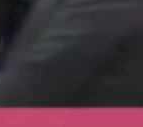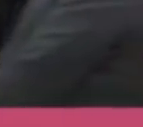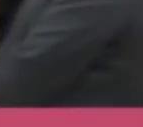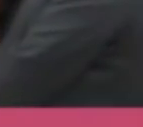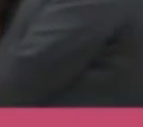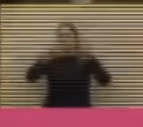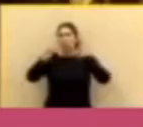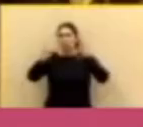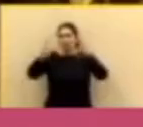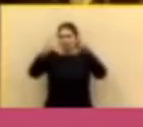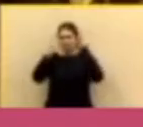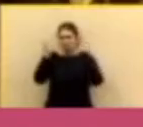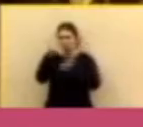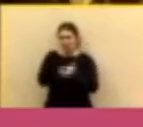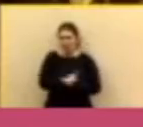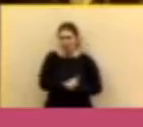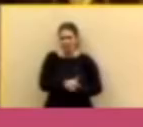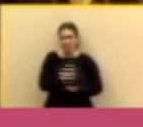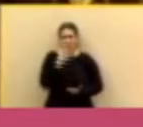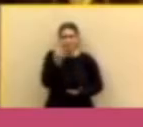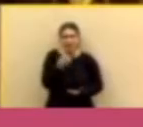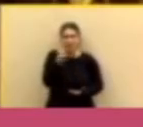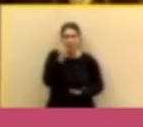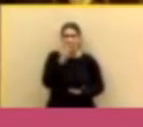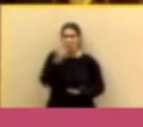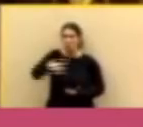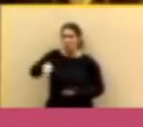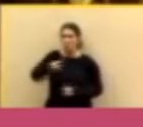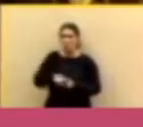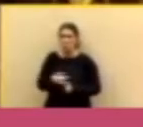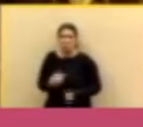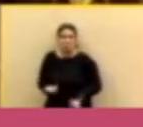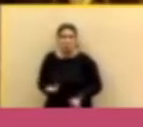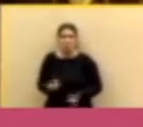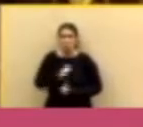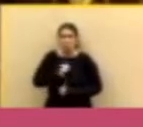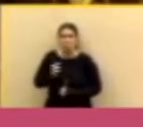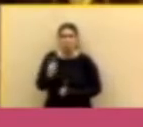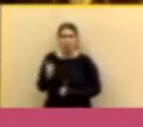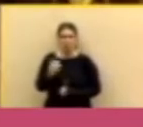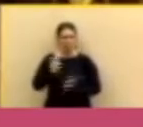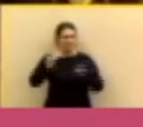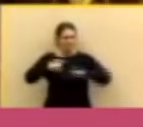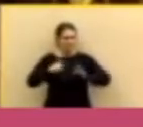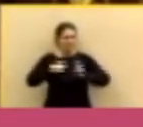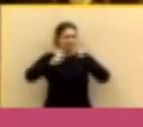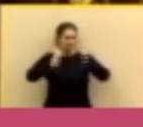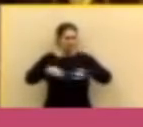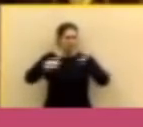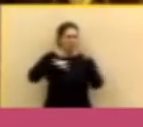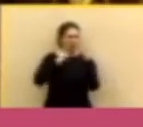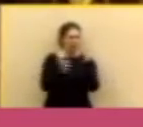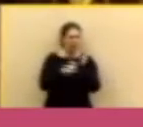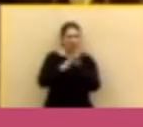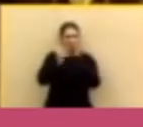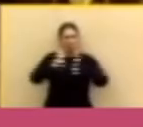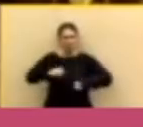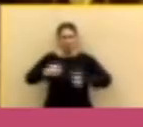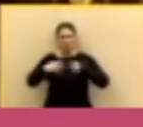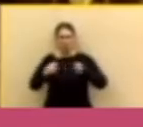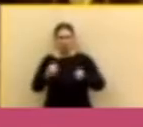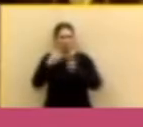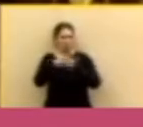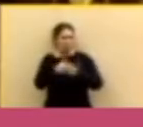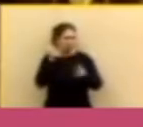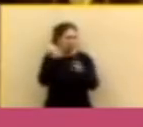más o menos amigos y que comparten valores, generen la posibilidad de alternancia a este gobierno. Pero